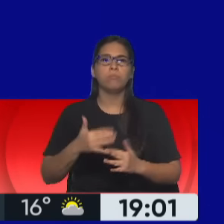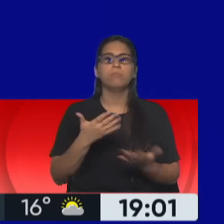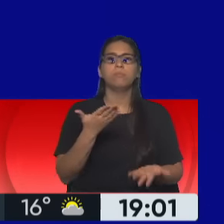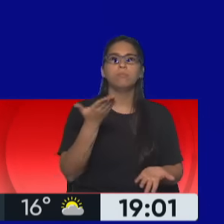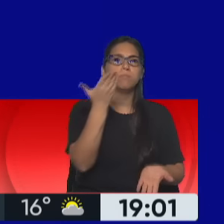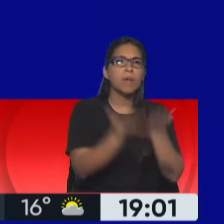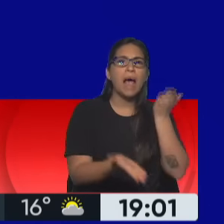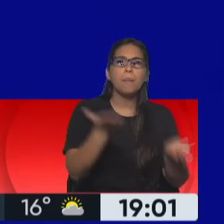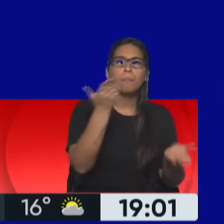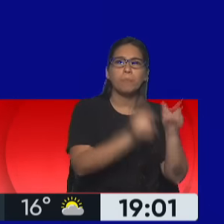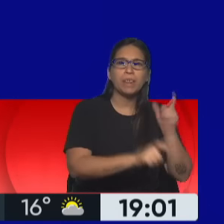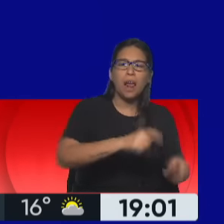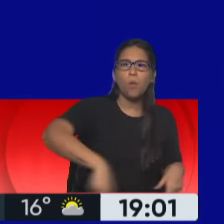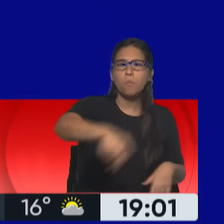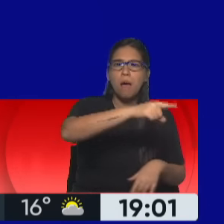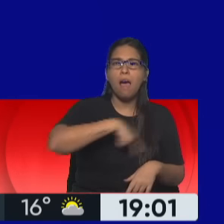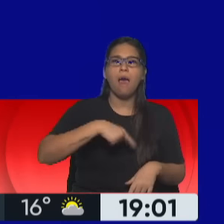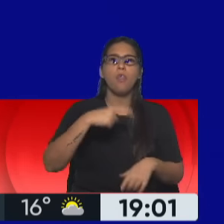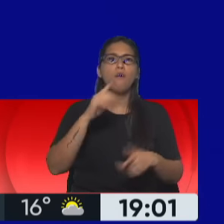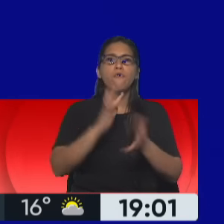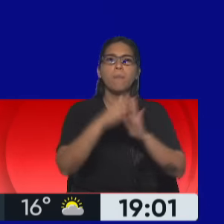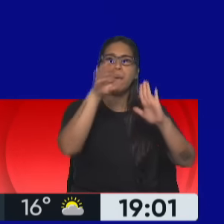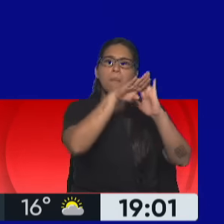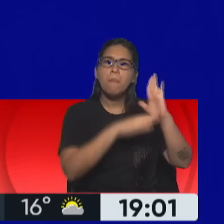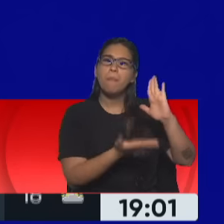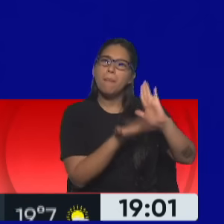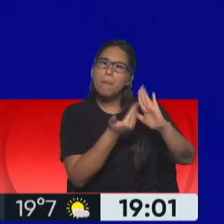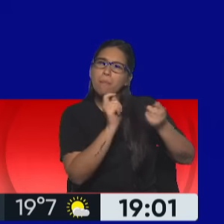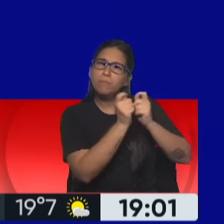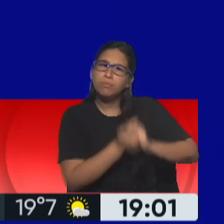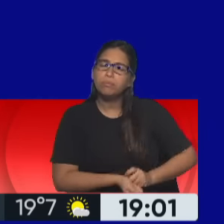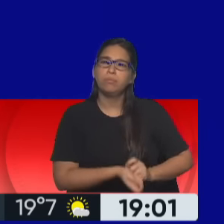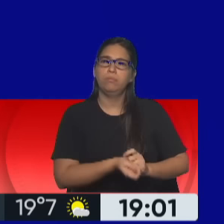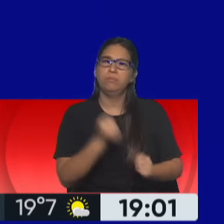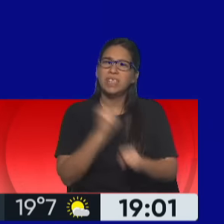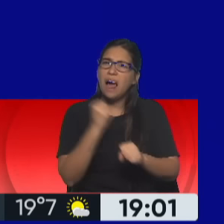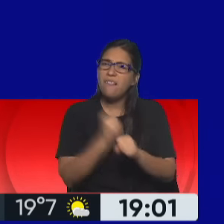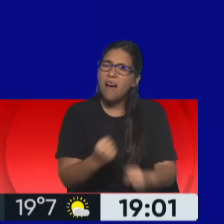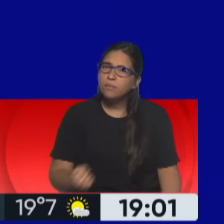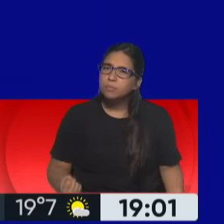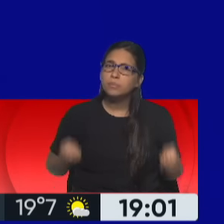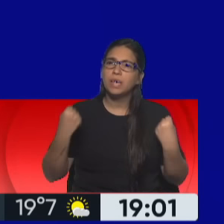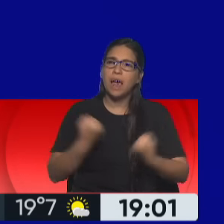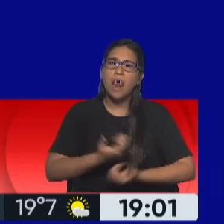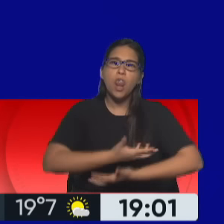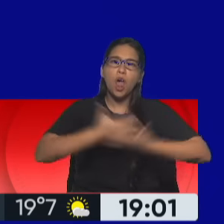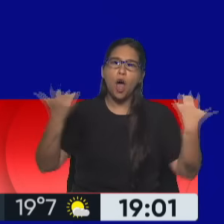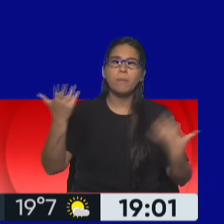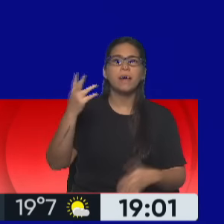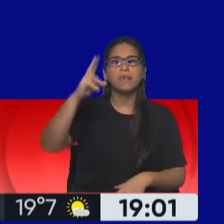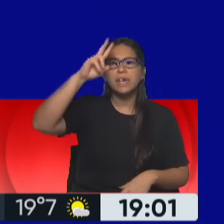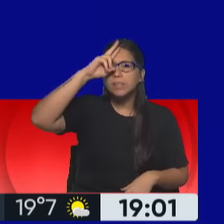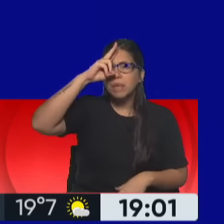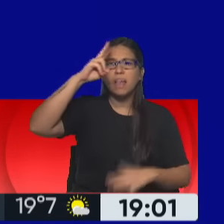humano, en materia de desregulación. Una tarea enorme en términos del respeto del derecho de propiedad y